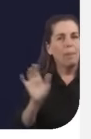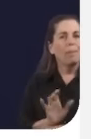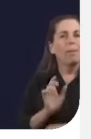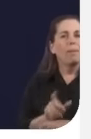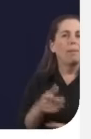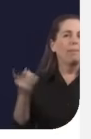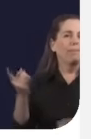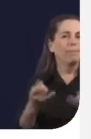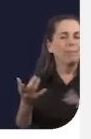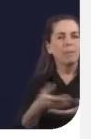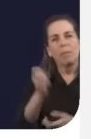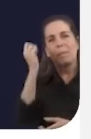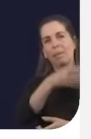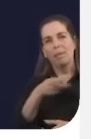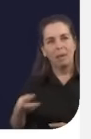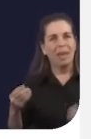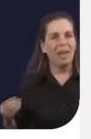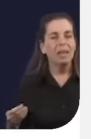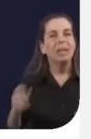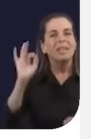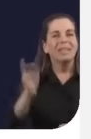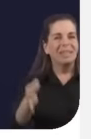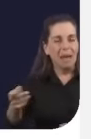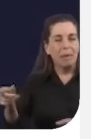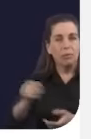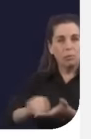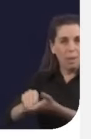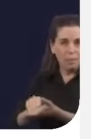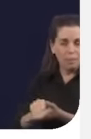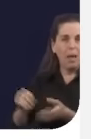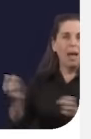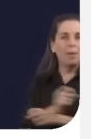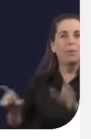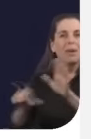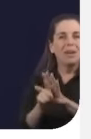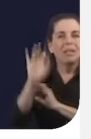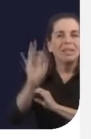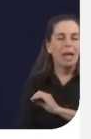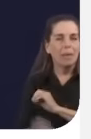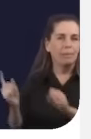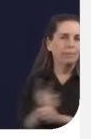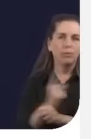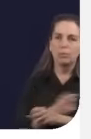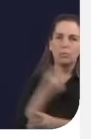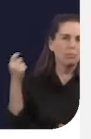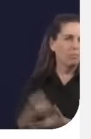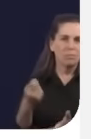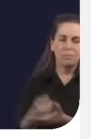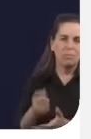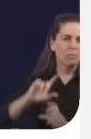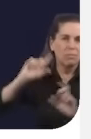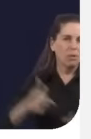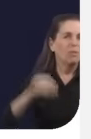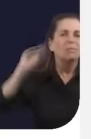saben que lo que plantean con esta ley es absolutamente infin cable tan infin cable